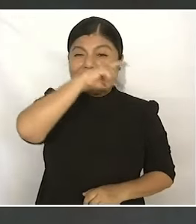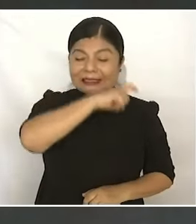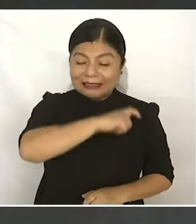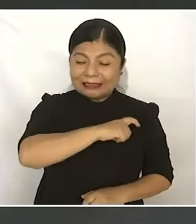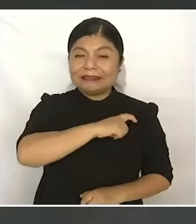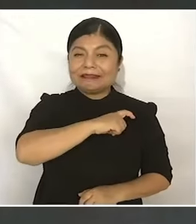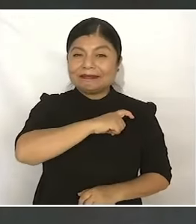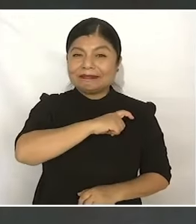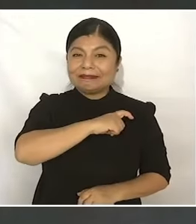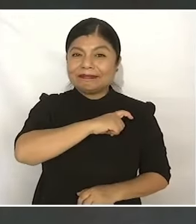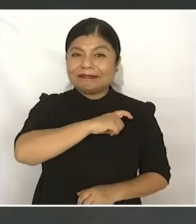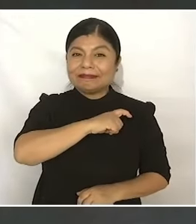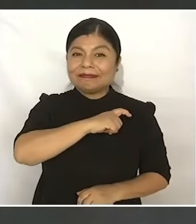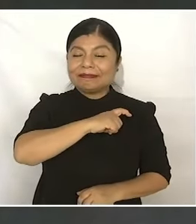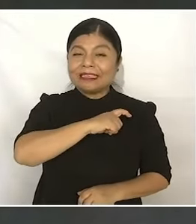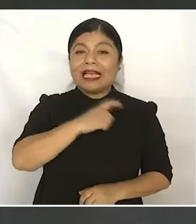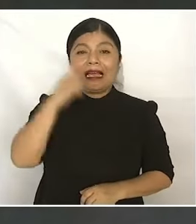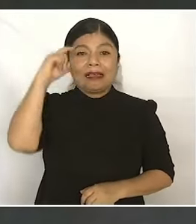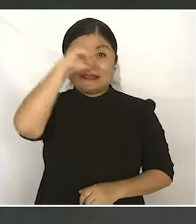reumático, mañoso,